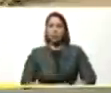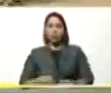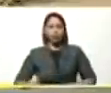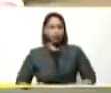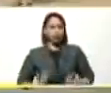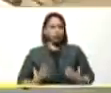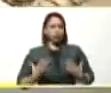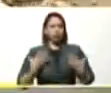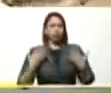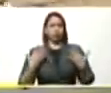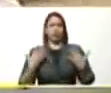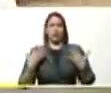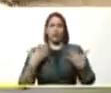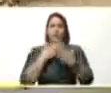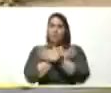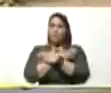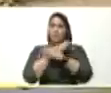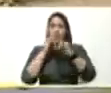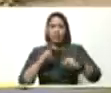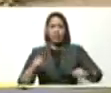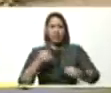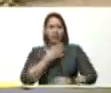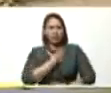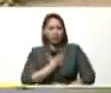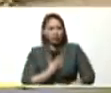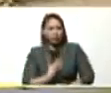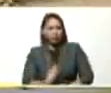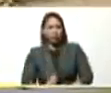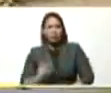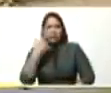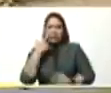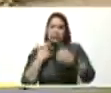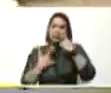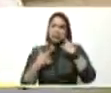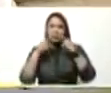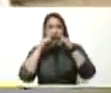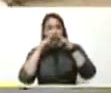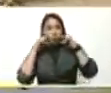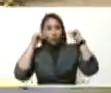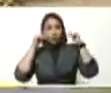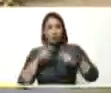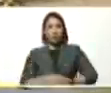emociones, felicidades, tristezas, llantos,